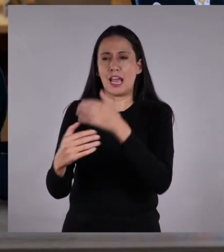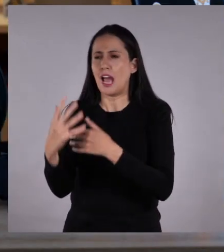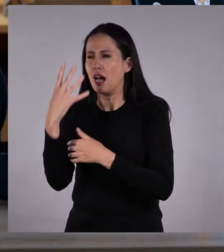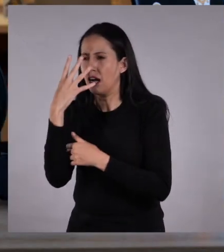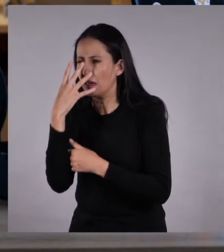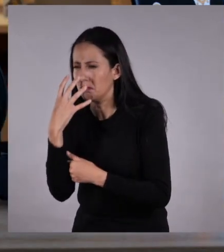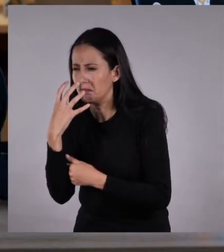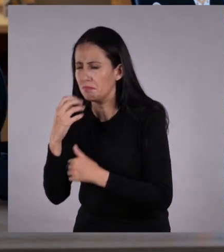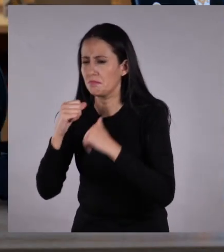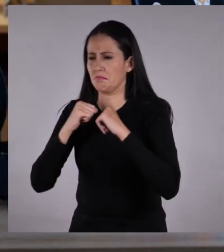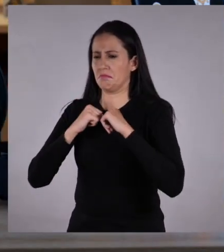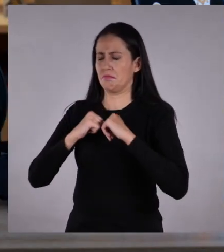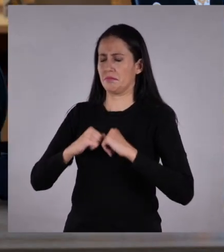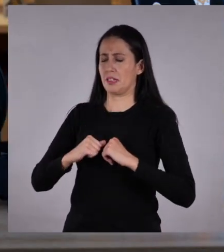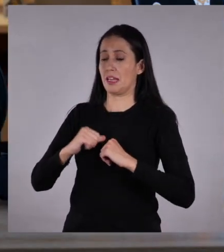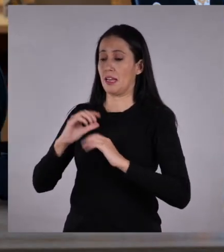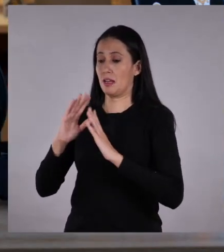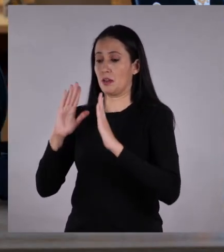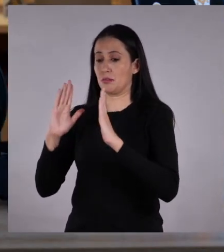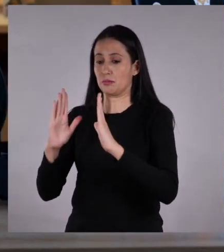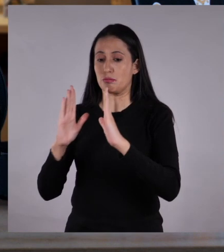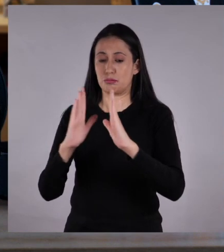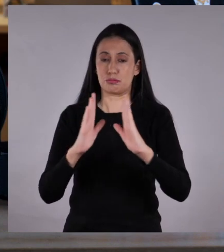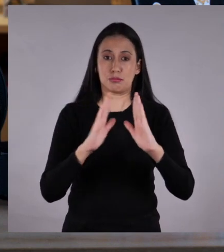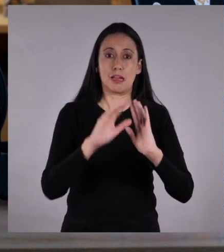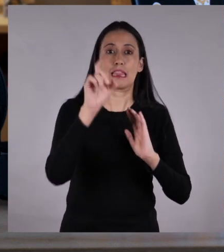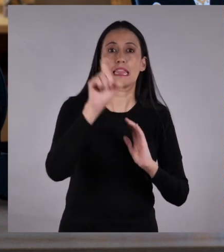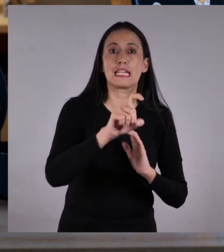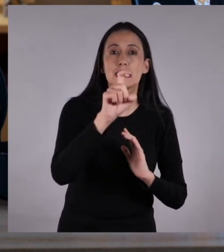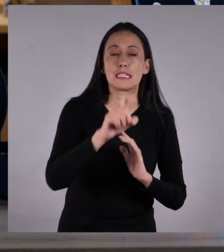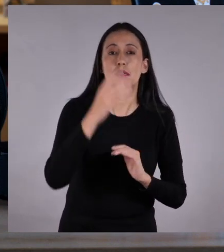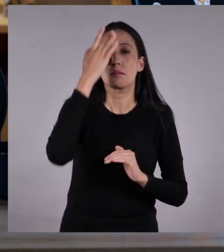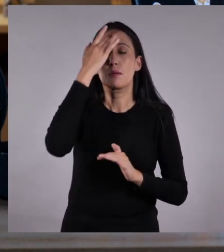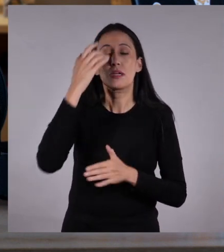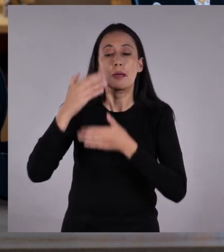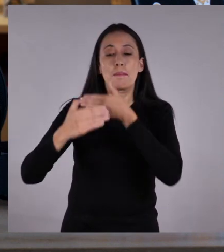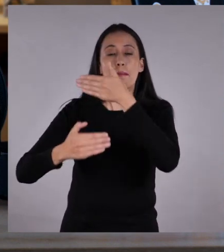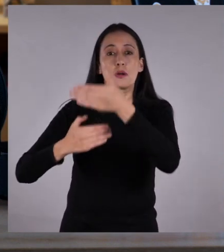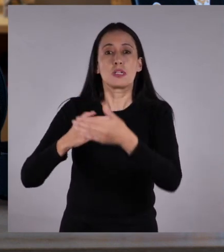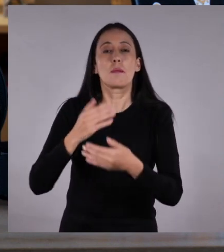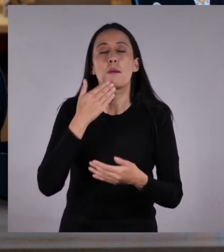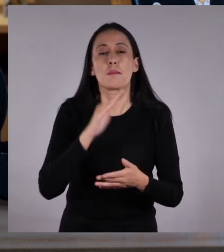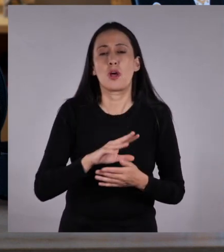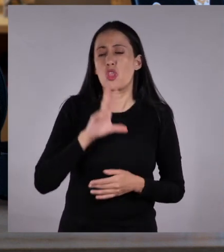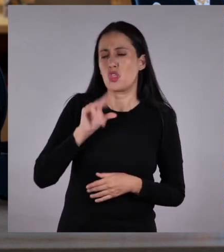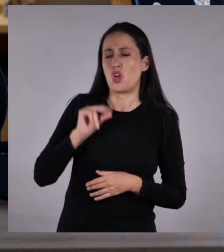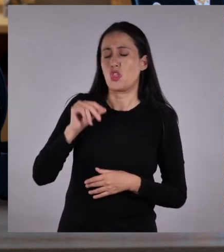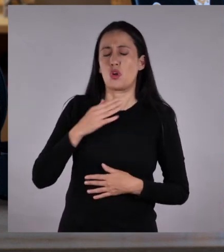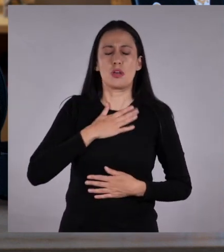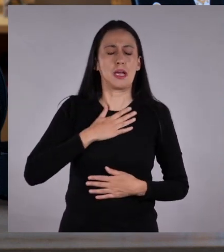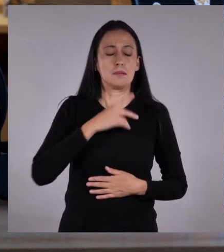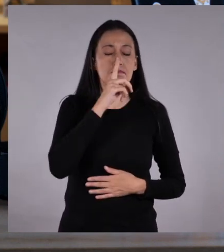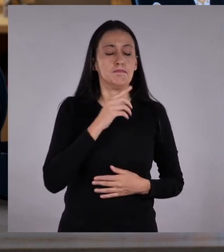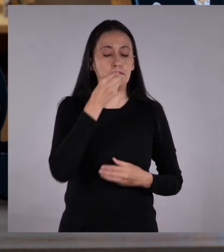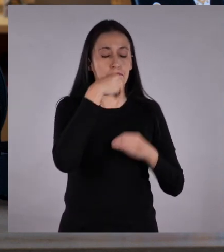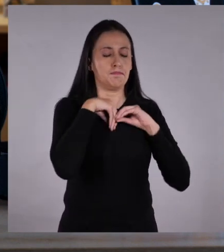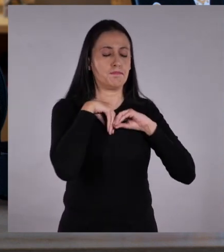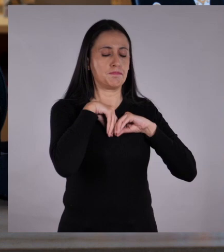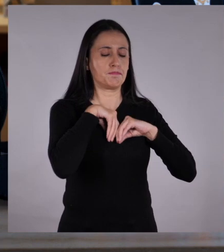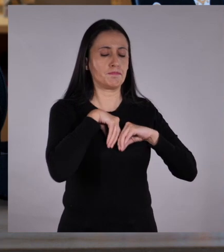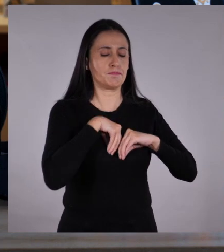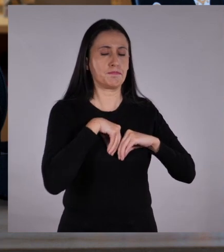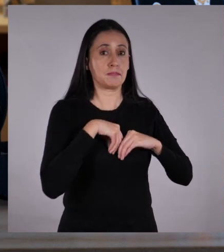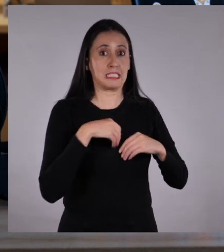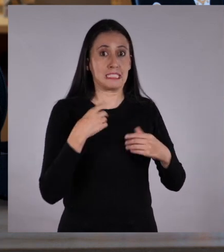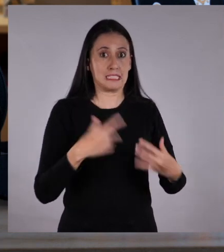eran necesarias. Si hubiese negado mis sentimientos y tratado de ahogarlos, esa herida hubiese quedado